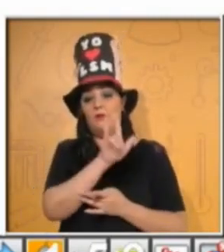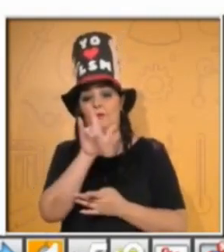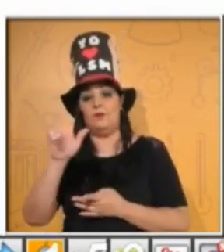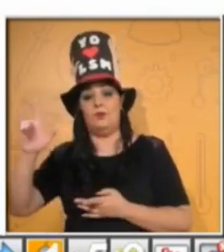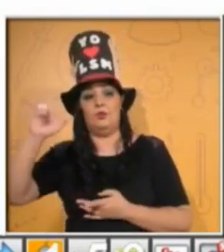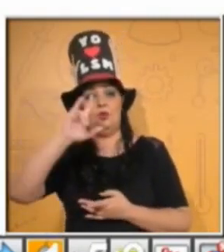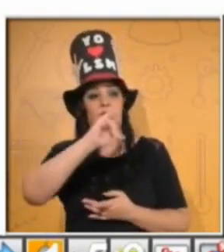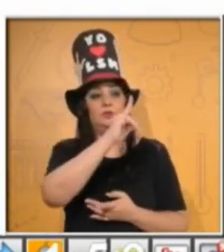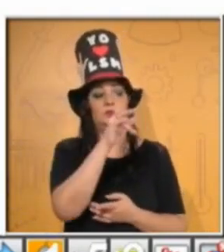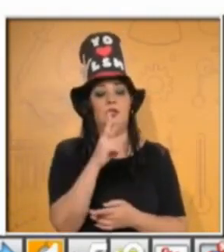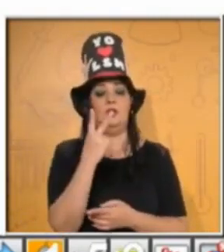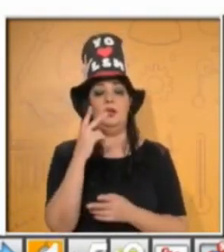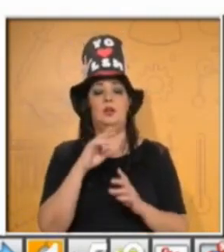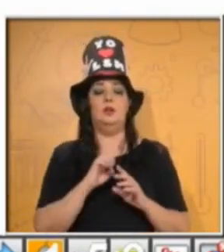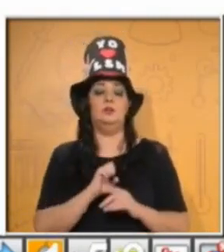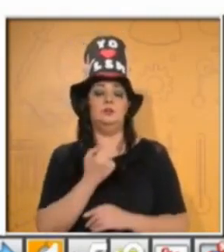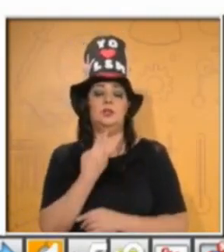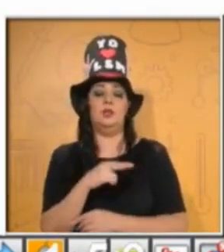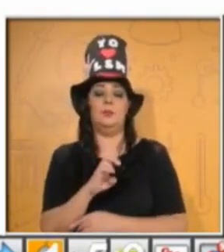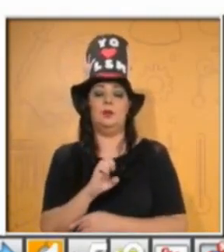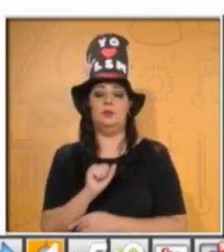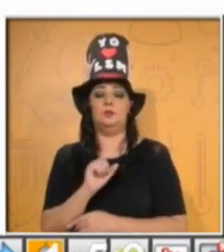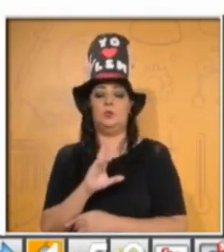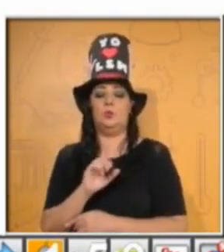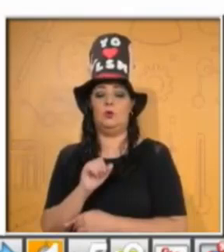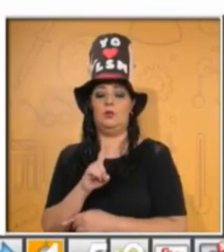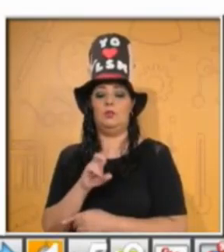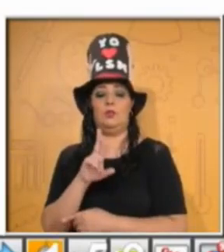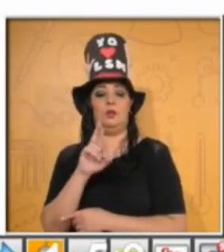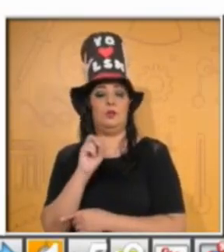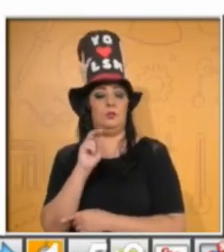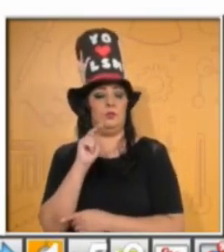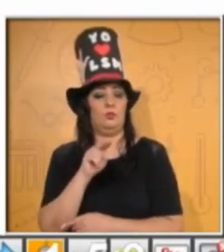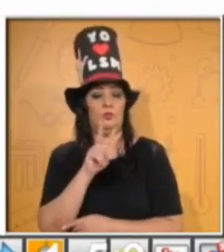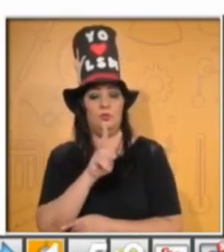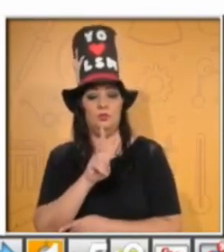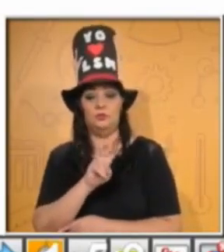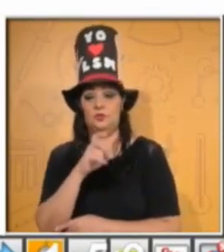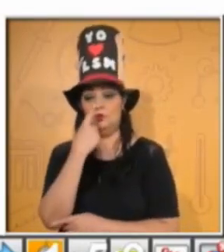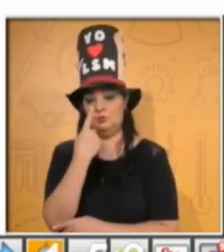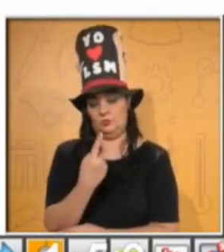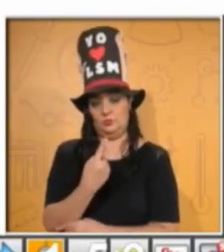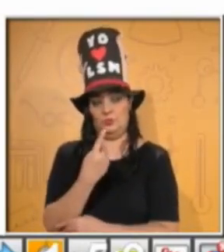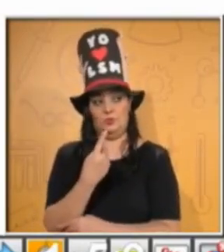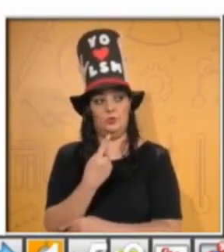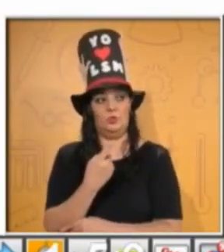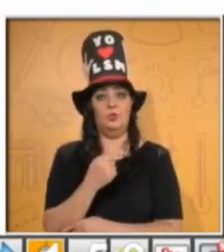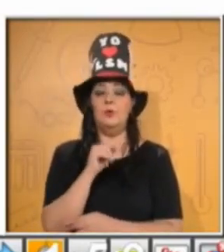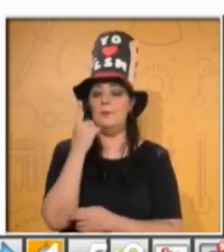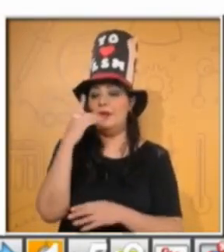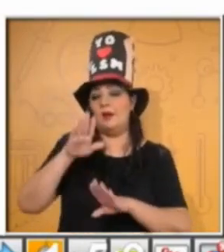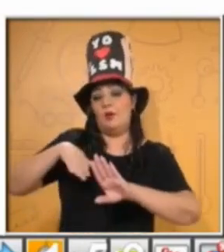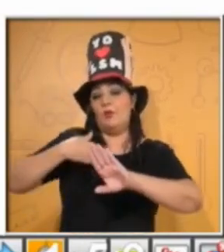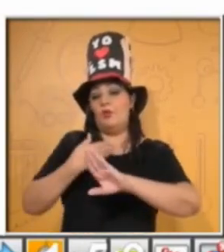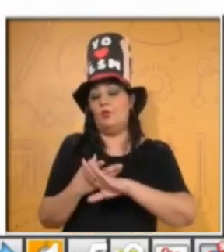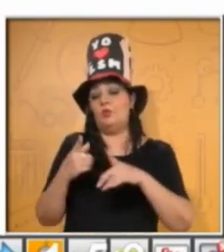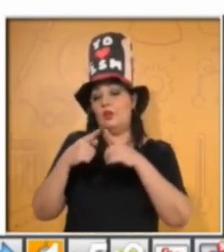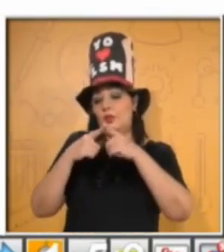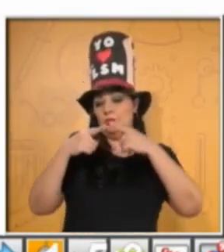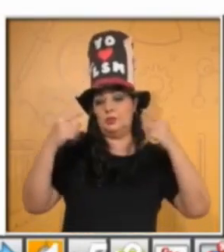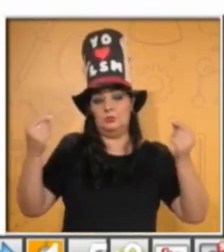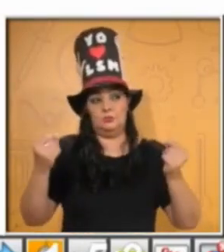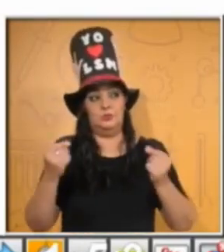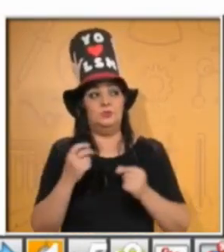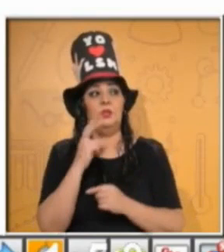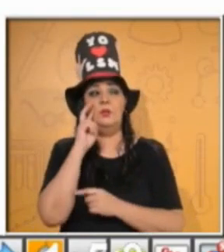japoneses en 1945, de los cuales vamos a mostrar una imagen. Este que ven en pantalla es el